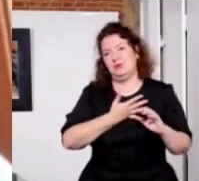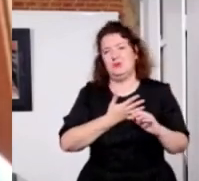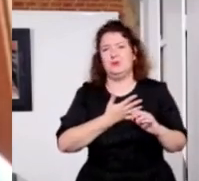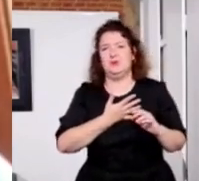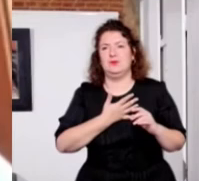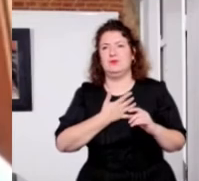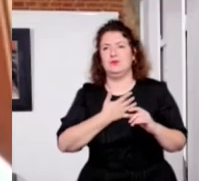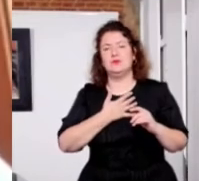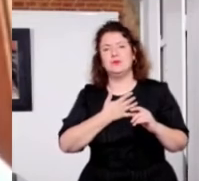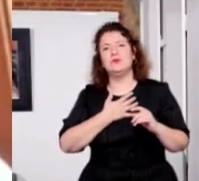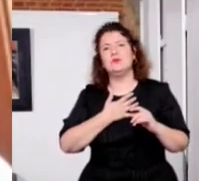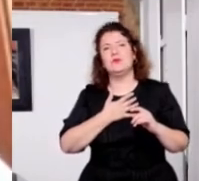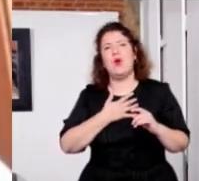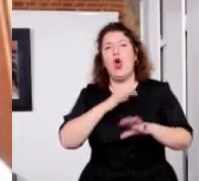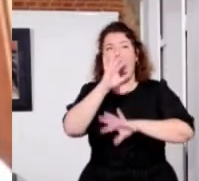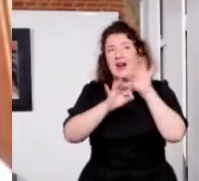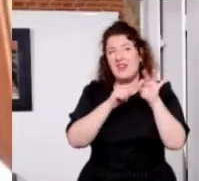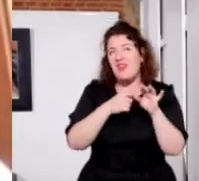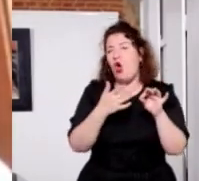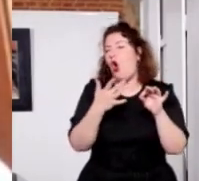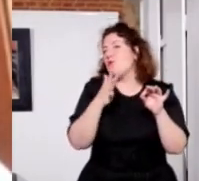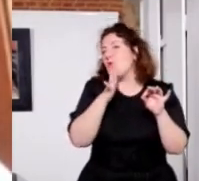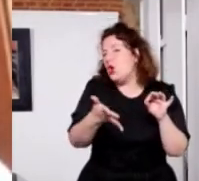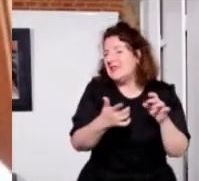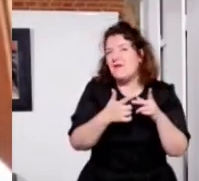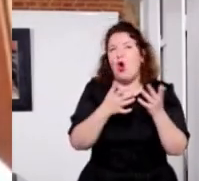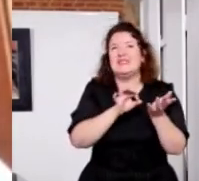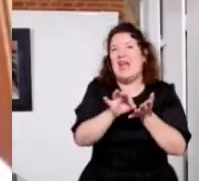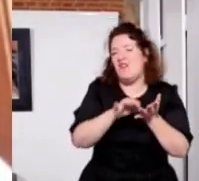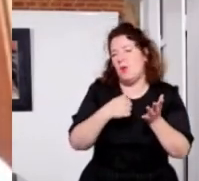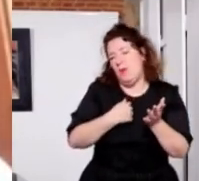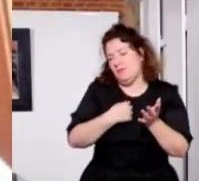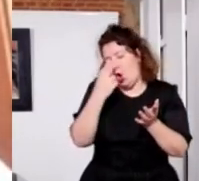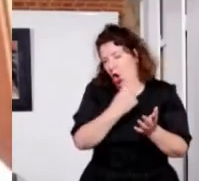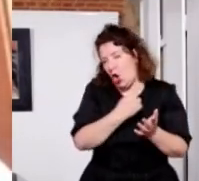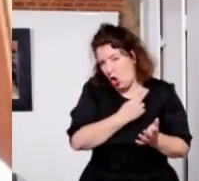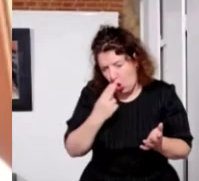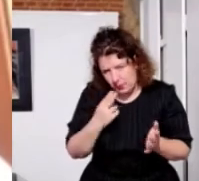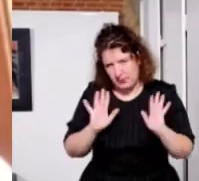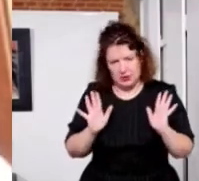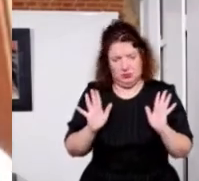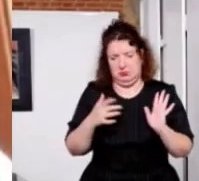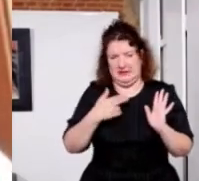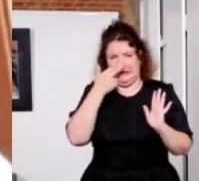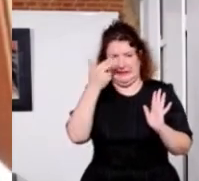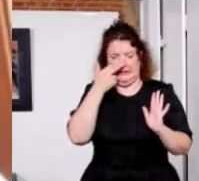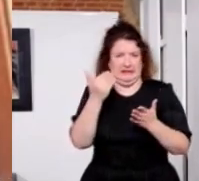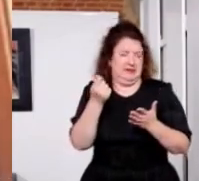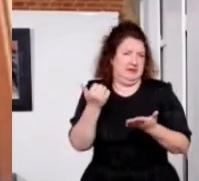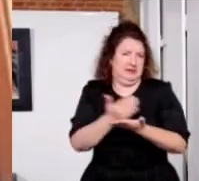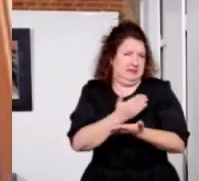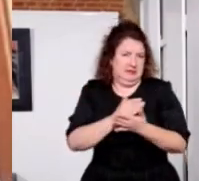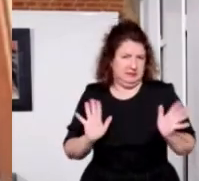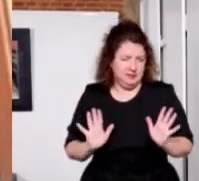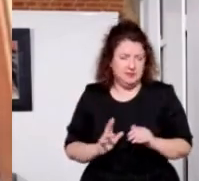comprometerse con una organización, con una causa, con un servicio, de manera desinteresada, ¿no? Por tanto, el concepto clave